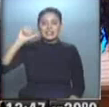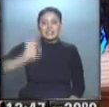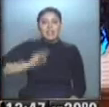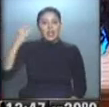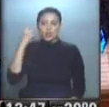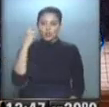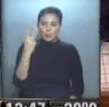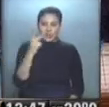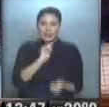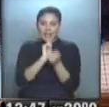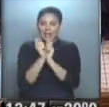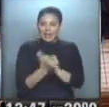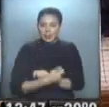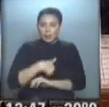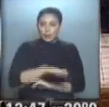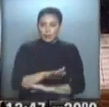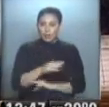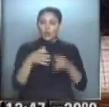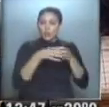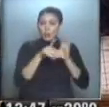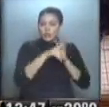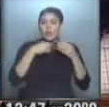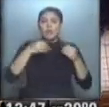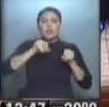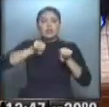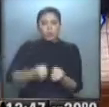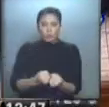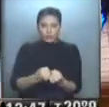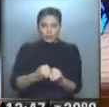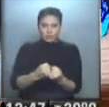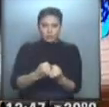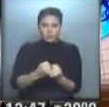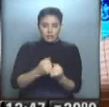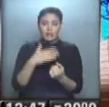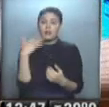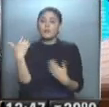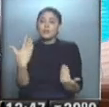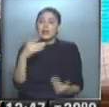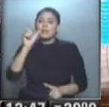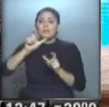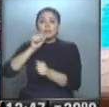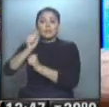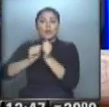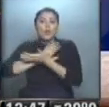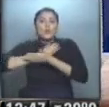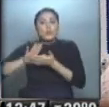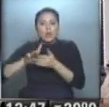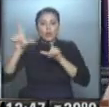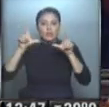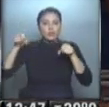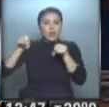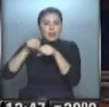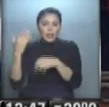2000 y sus modificatorias, se suspendió la posibilidad de que accedieran nuevos prestadores de televisión por